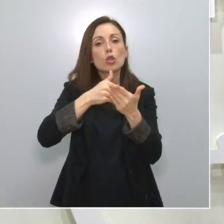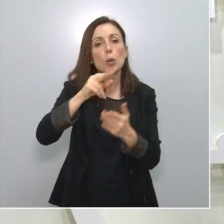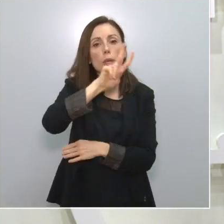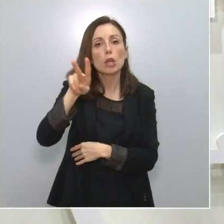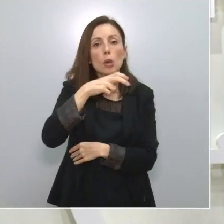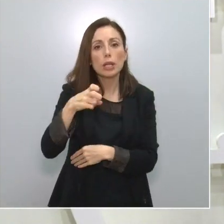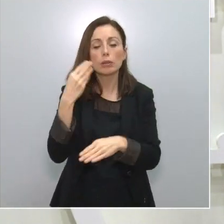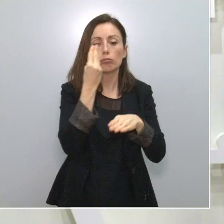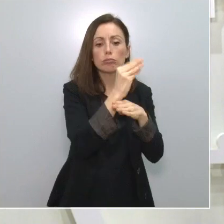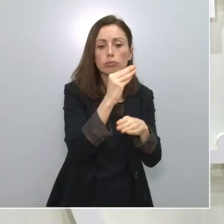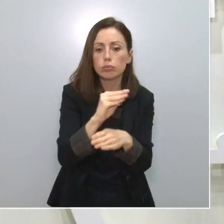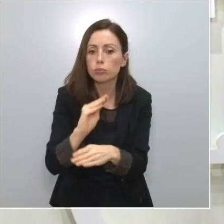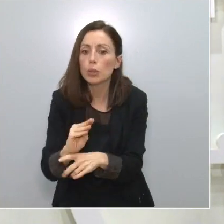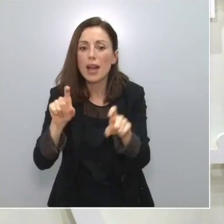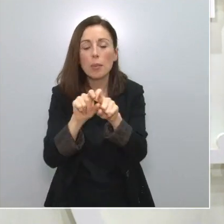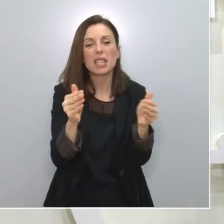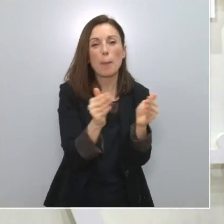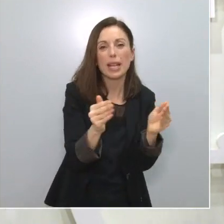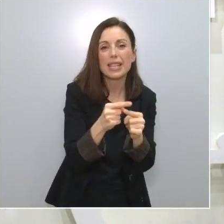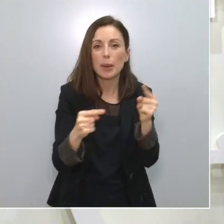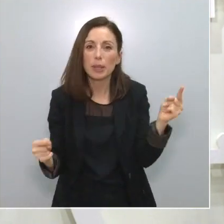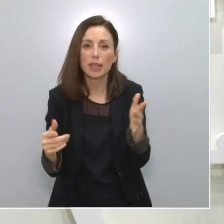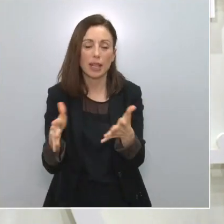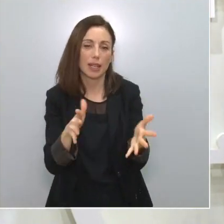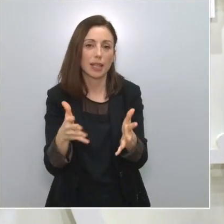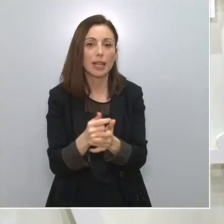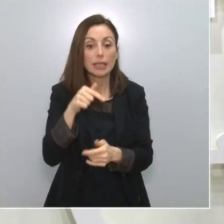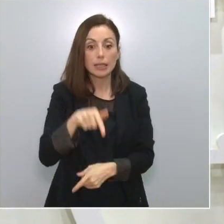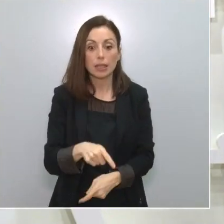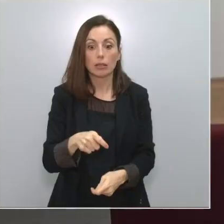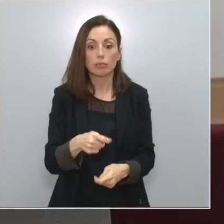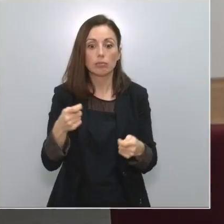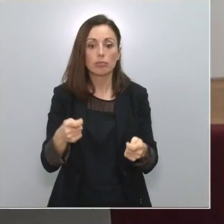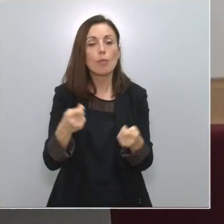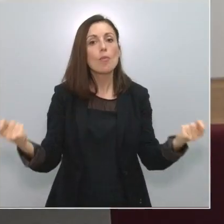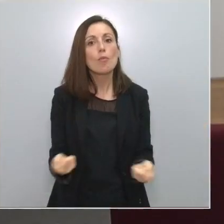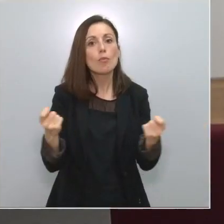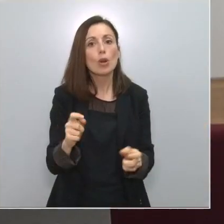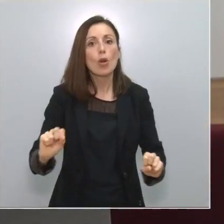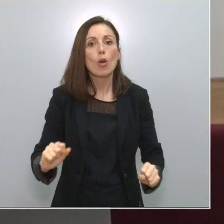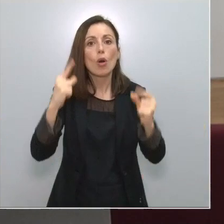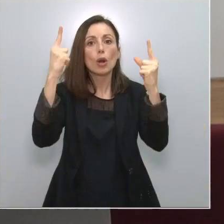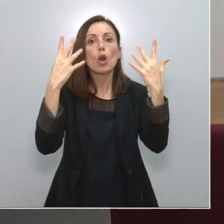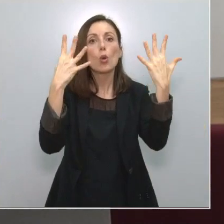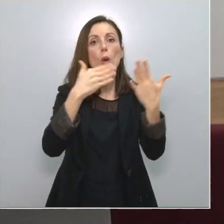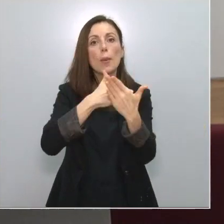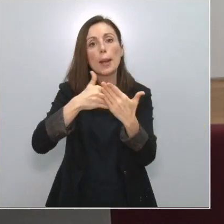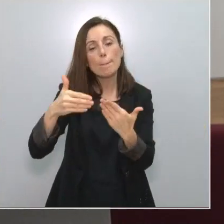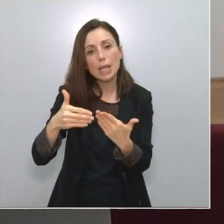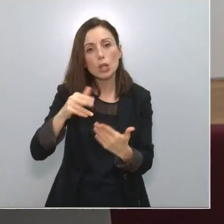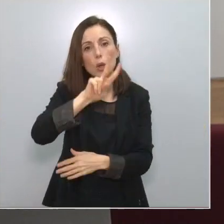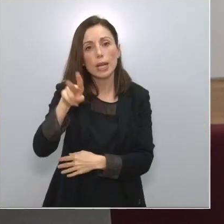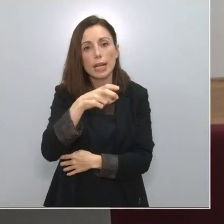esas ayudas a pequeñas y medianas empresas y se ha anunciado, esta semana ya se anunció, otros 9 millones de euros que se van a articular en